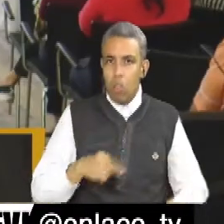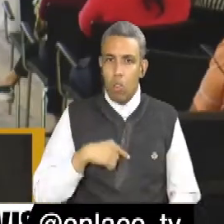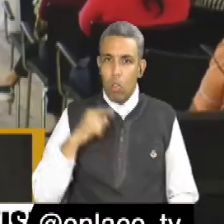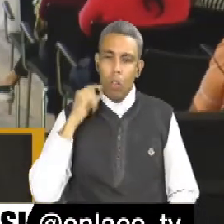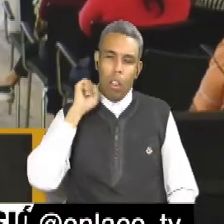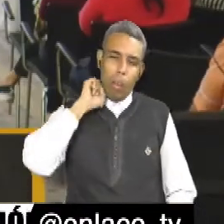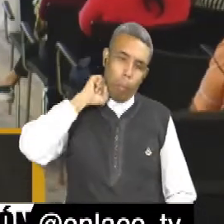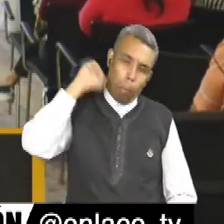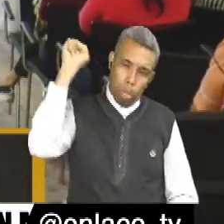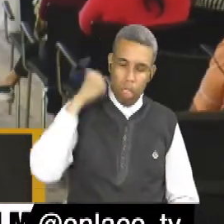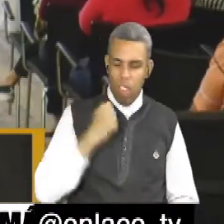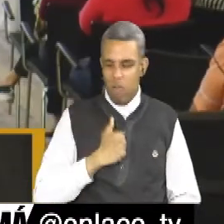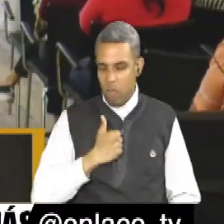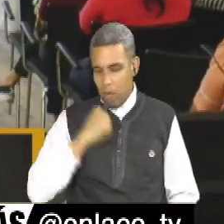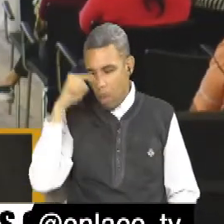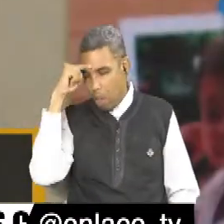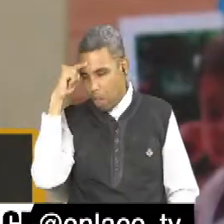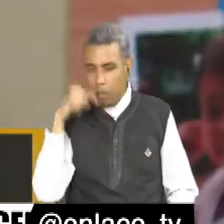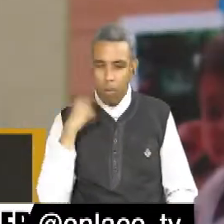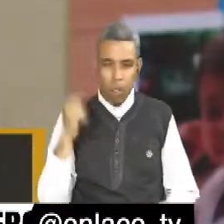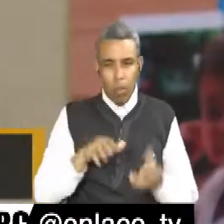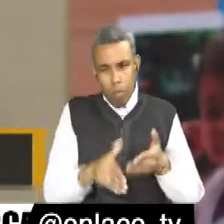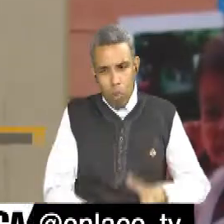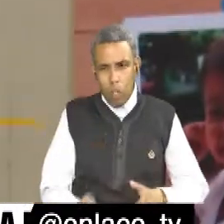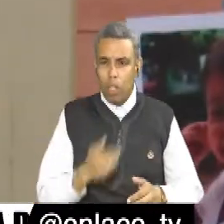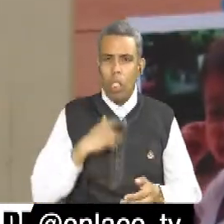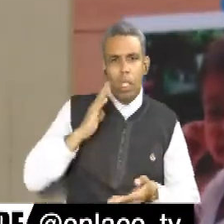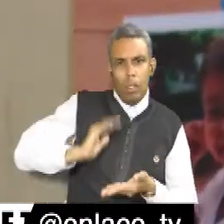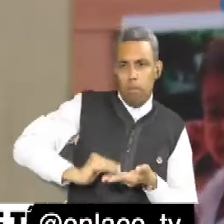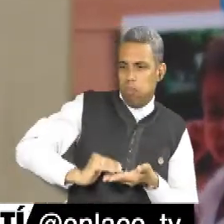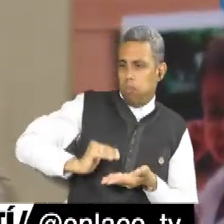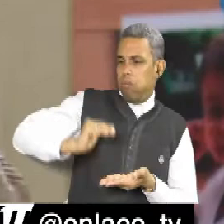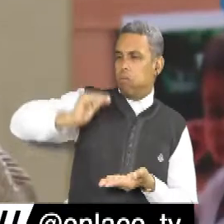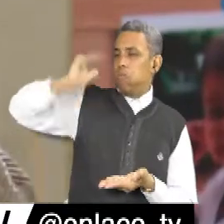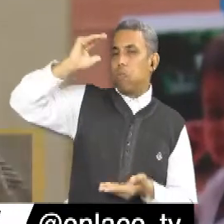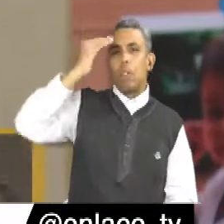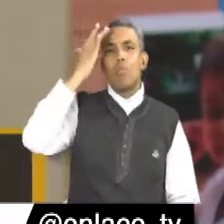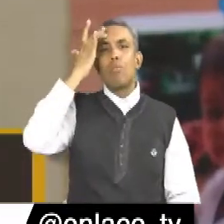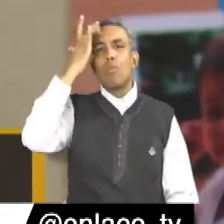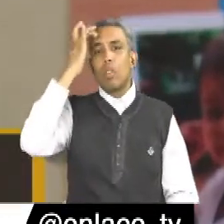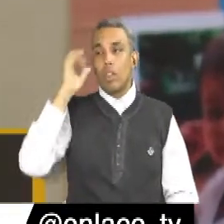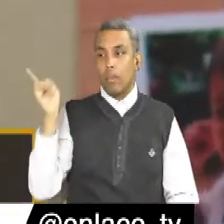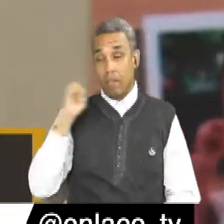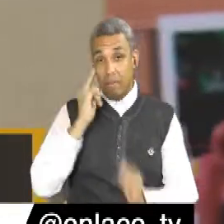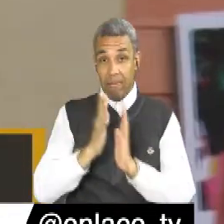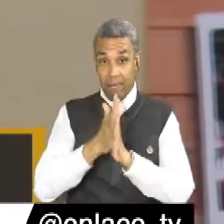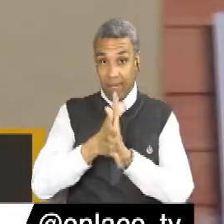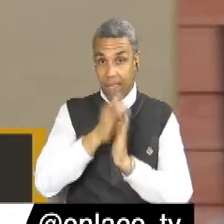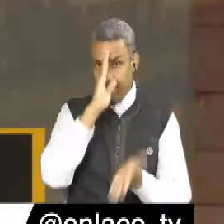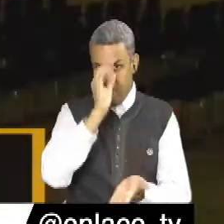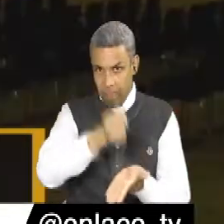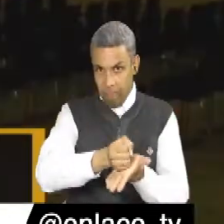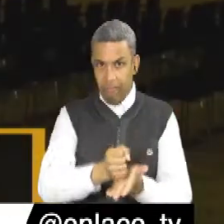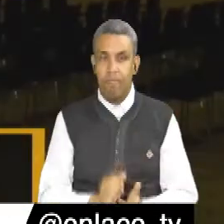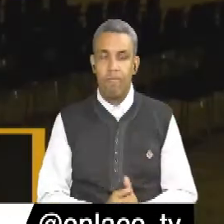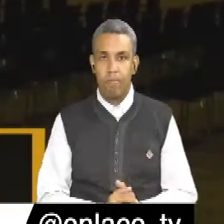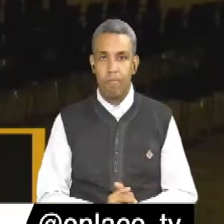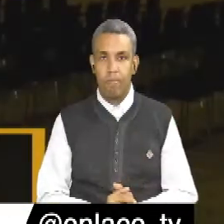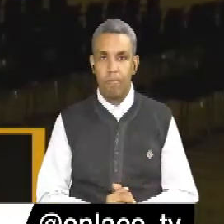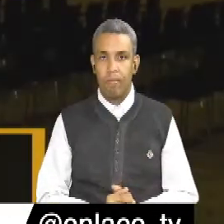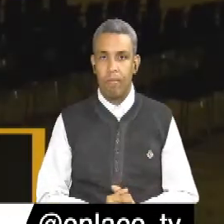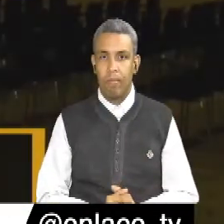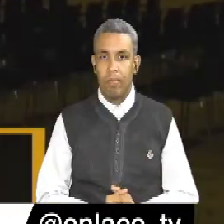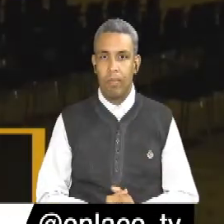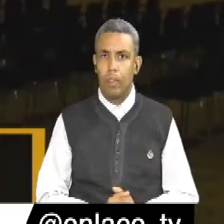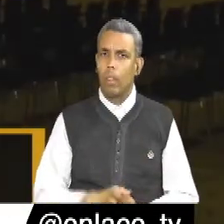en psicología Ani de Acevedo ante el alto índice de suicidios en la ciudad. Esta fue su percepción, este fue su análisis. 15 casos de suicidio en